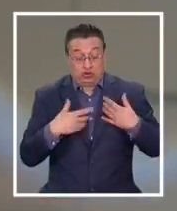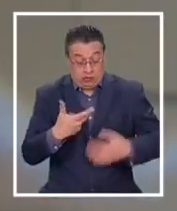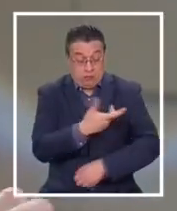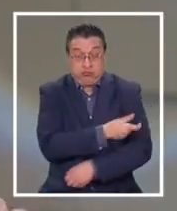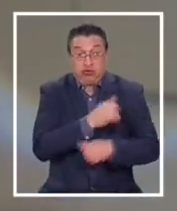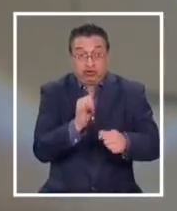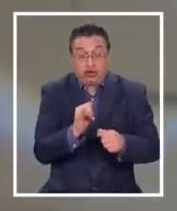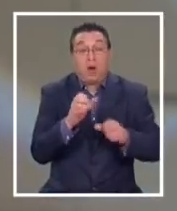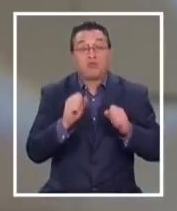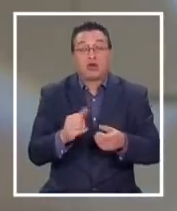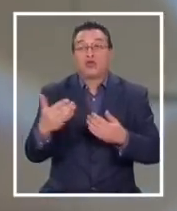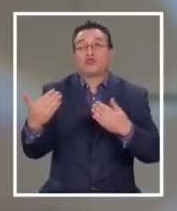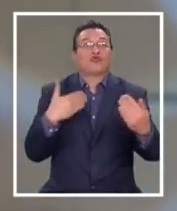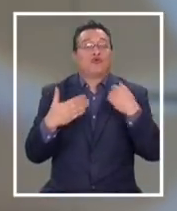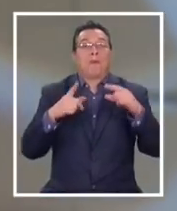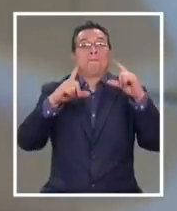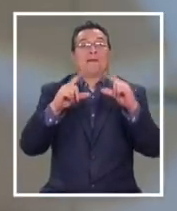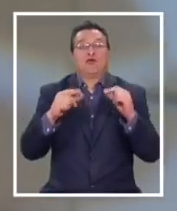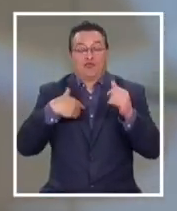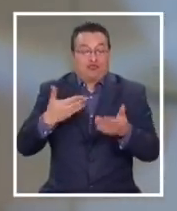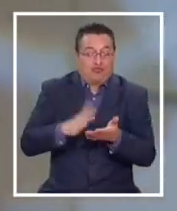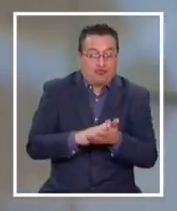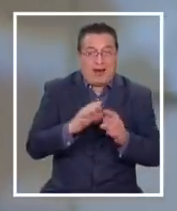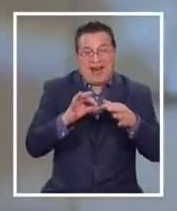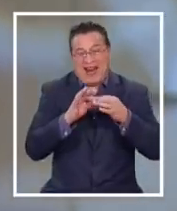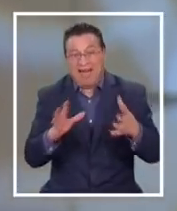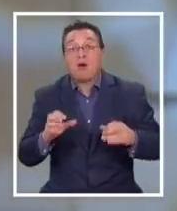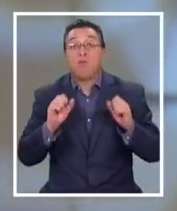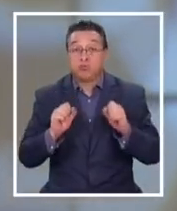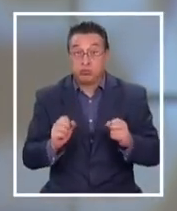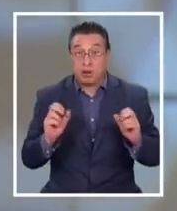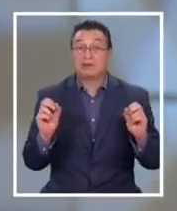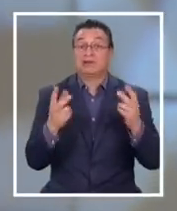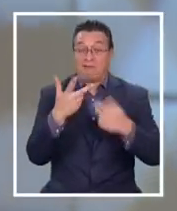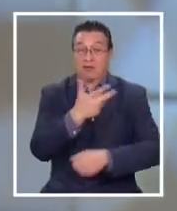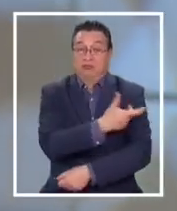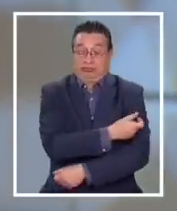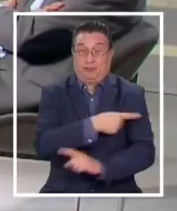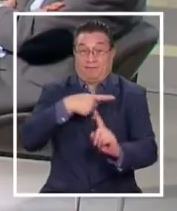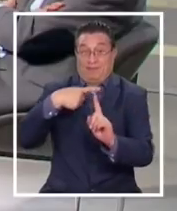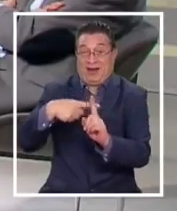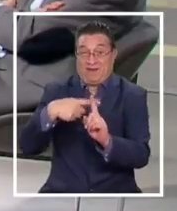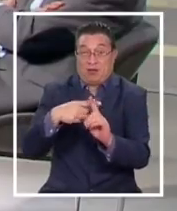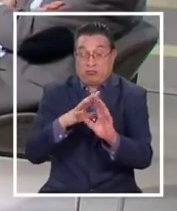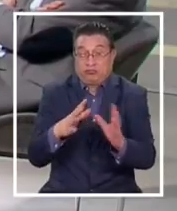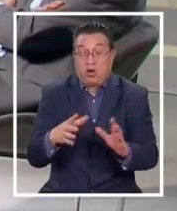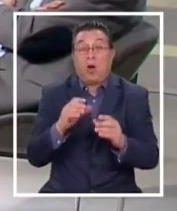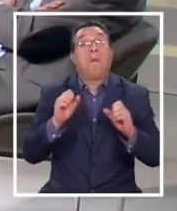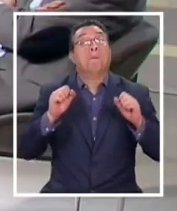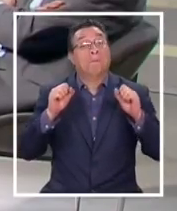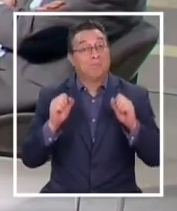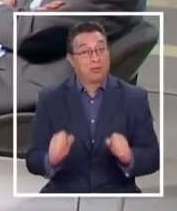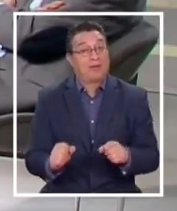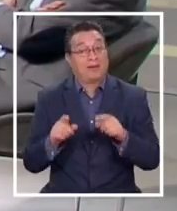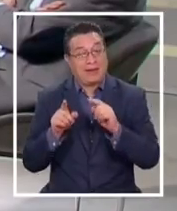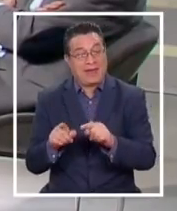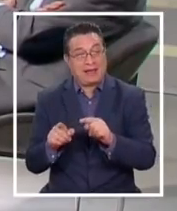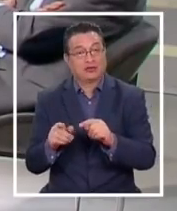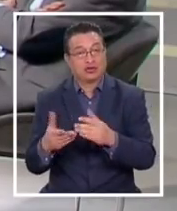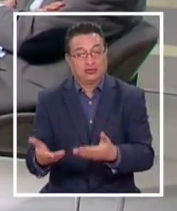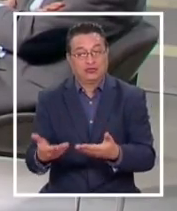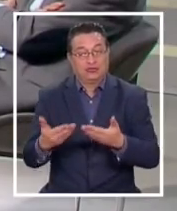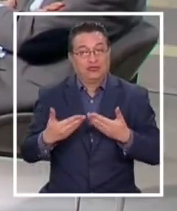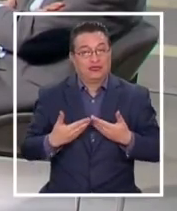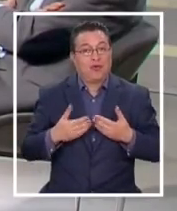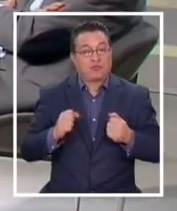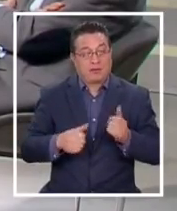morir, menos posibilidad de contagiarse, menos posibilidad de tener una enfermedad grave. Y por lo tanto creo que es muy posible que eso nos pudiera llevar a